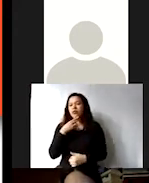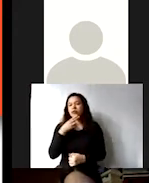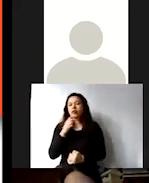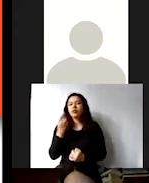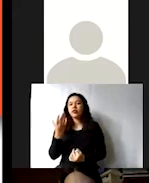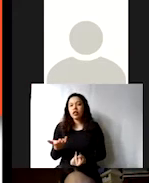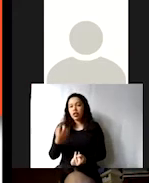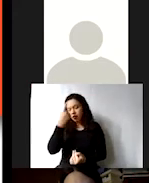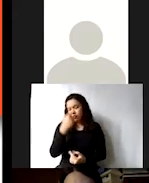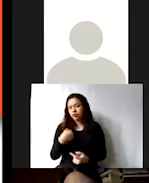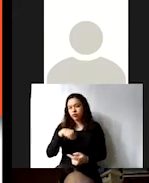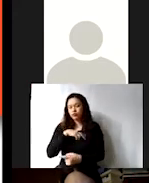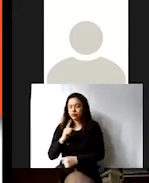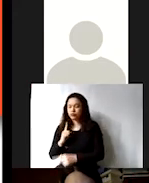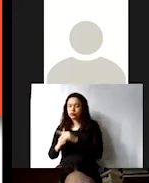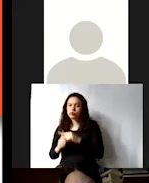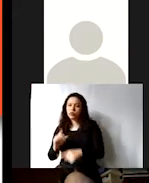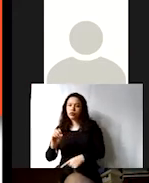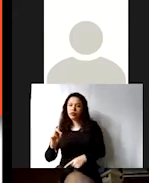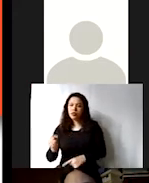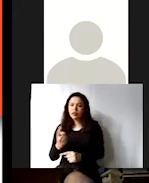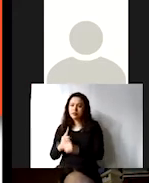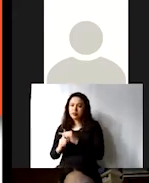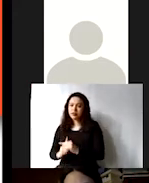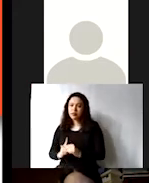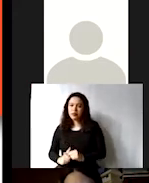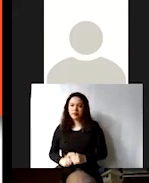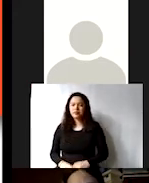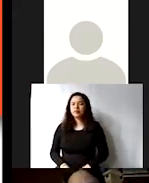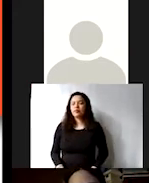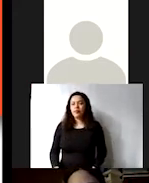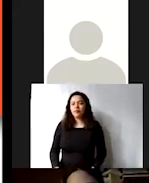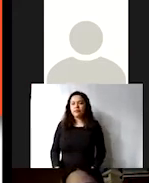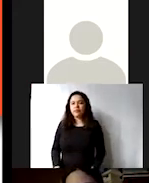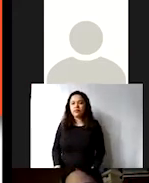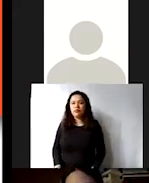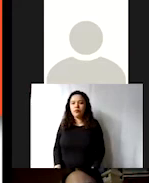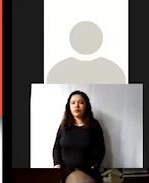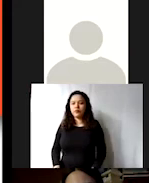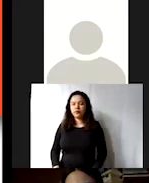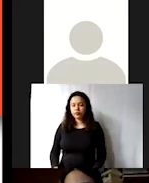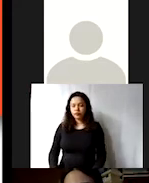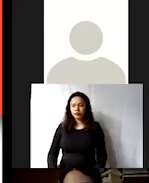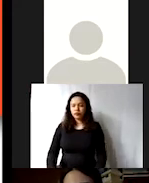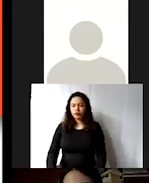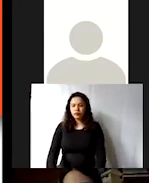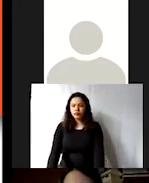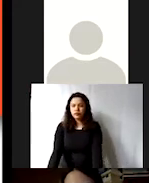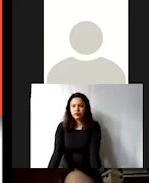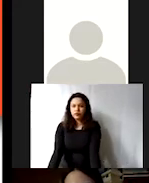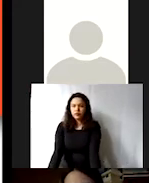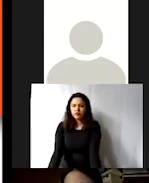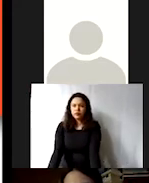poder sumar a los ODS, ¿no? Ahí hay un aspecto